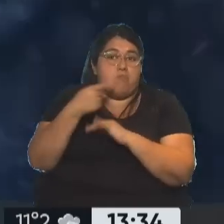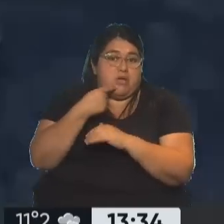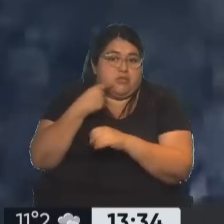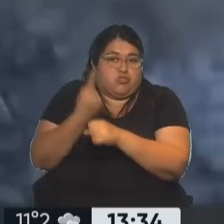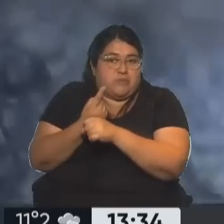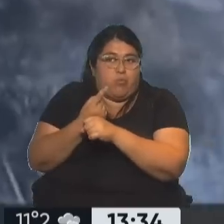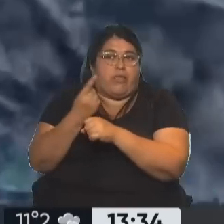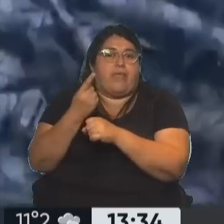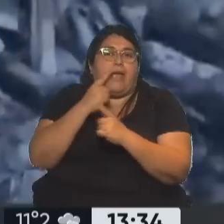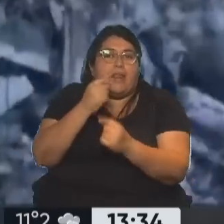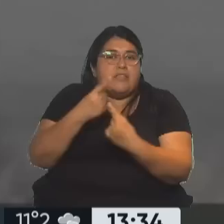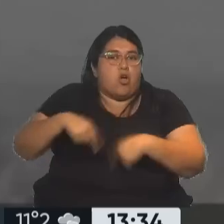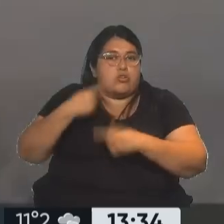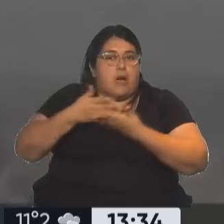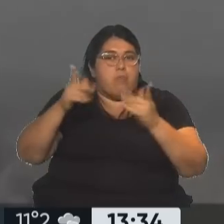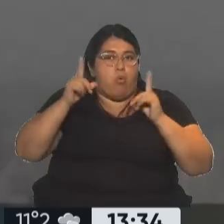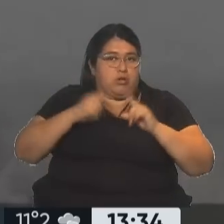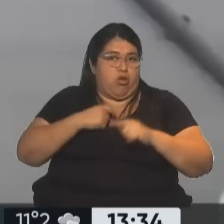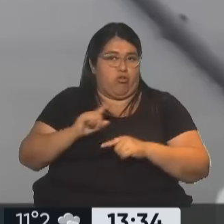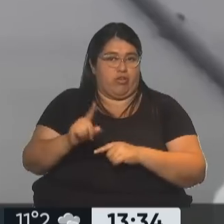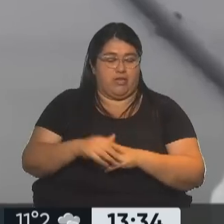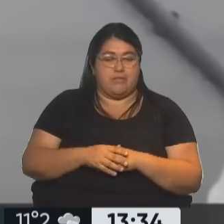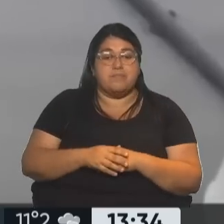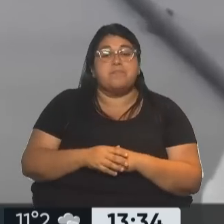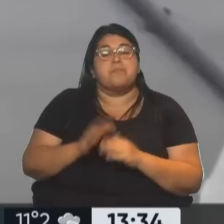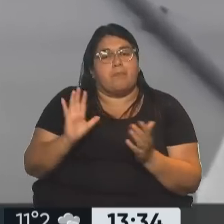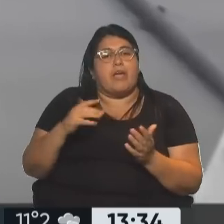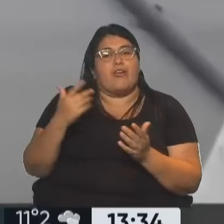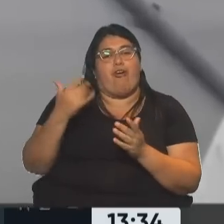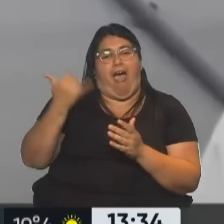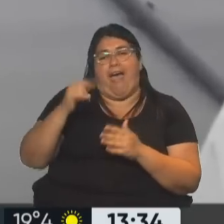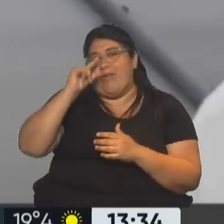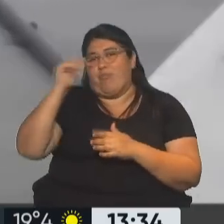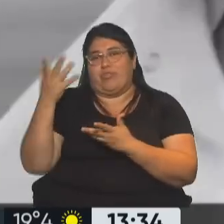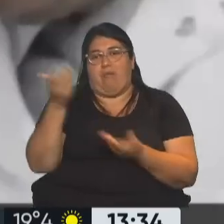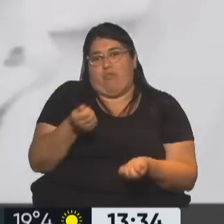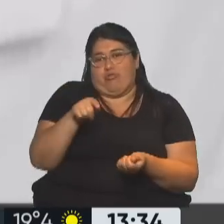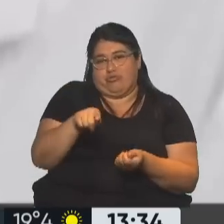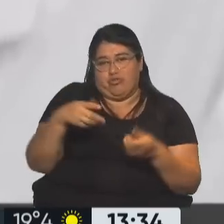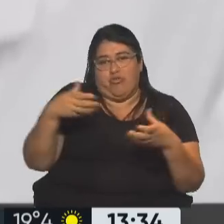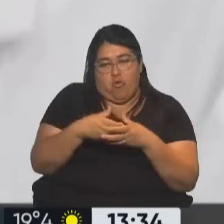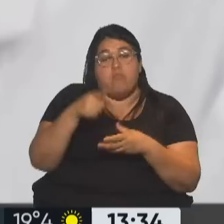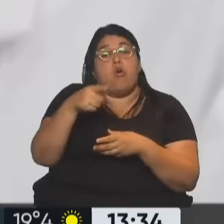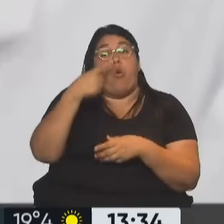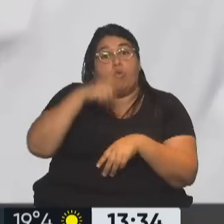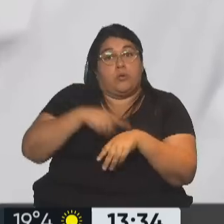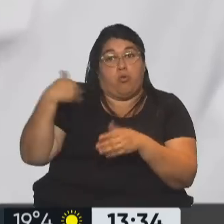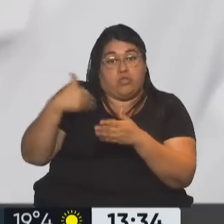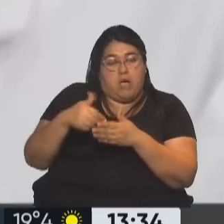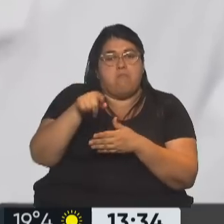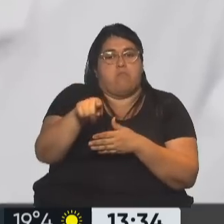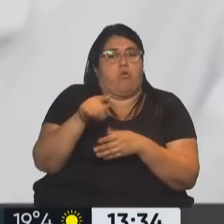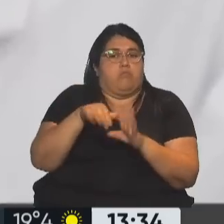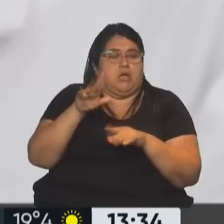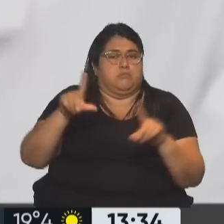permiten estos cuestionamientos públicos. Pero cuenta con el apoyo de Putin y elevó su perfil en los últimos meses,